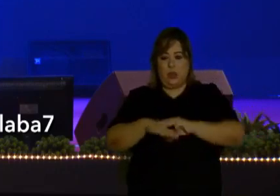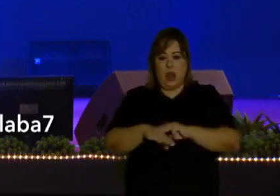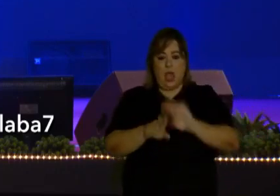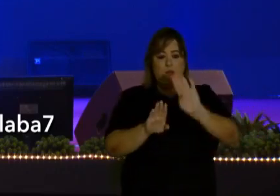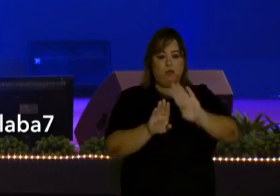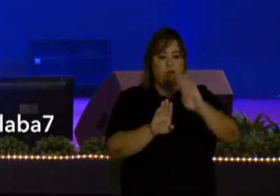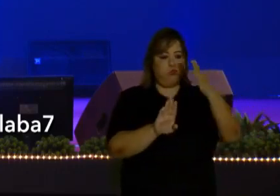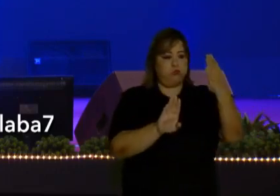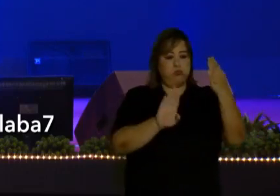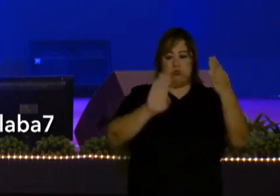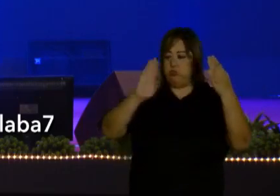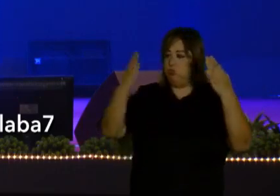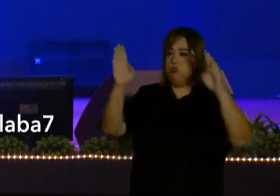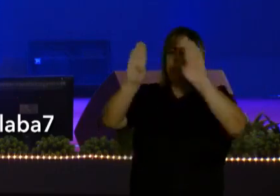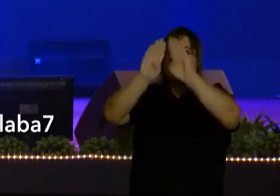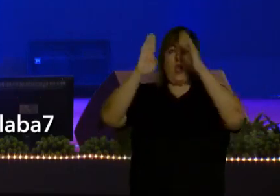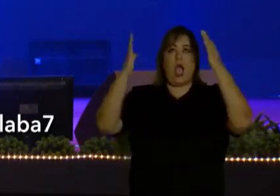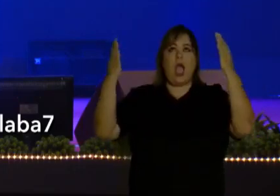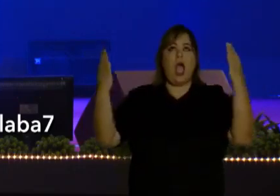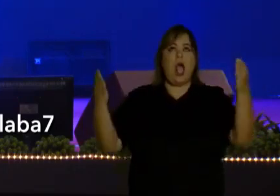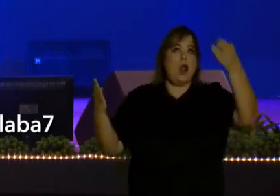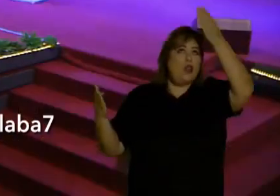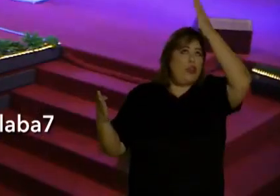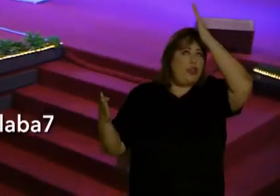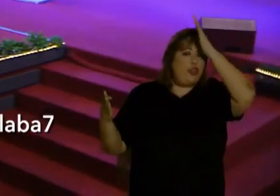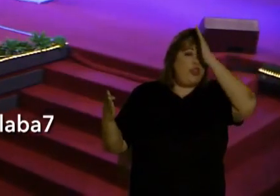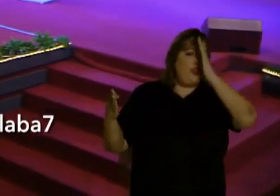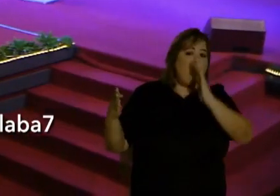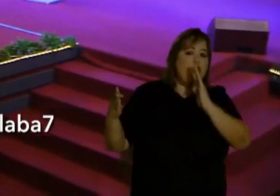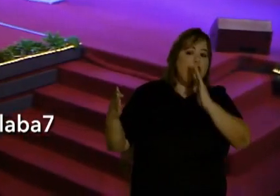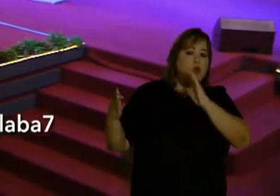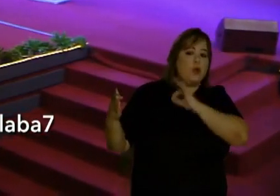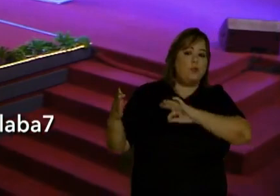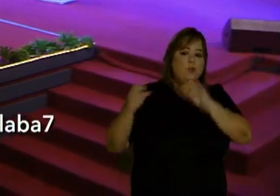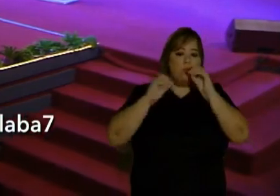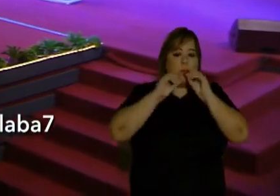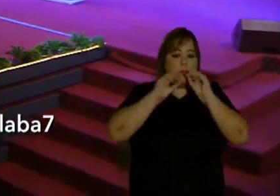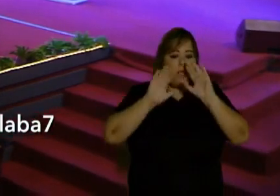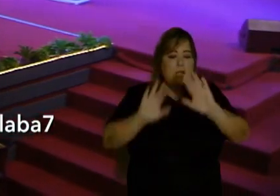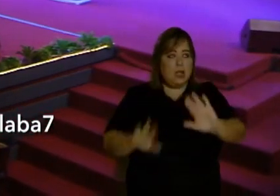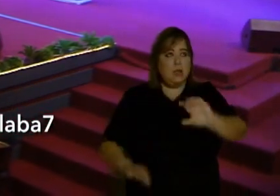abrir. Todo será a tu favor. Prepárate para ver el favor, la gracia del Señor.